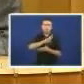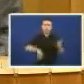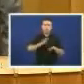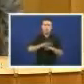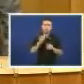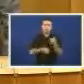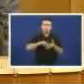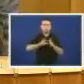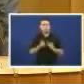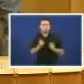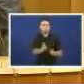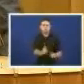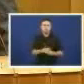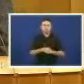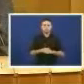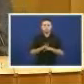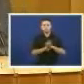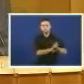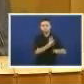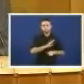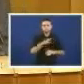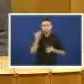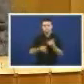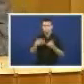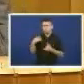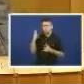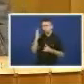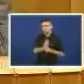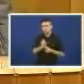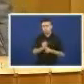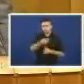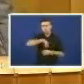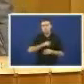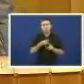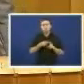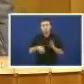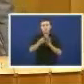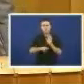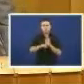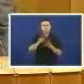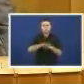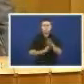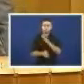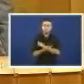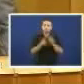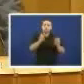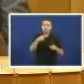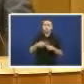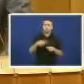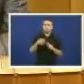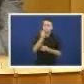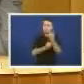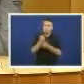aproveitamos as capacidades do noso autogoverno para diseñar e impulsar novas políticas económicas ao servicio do noso